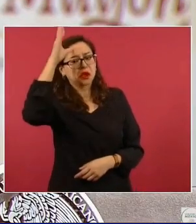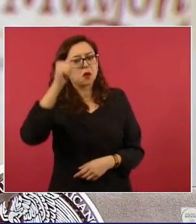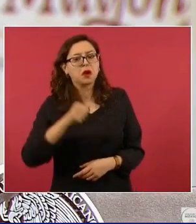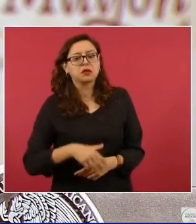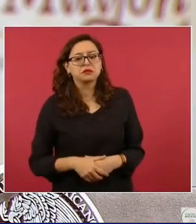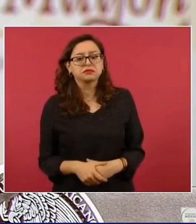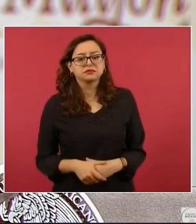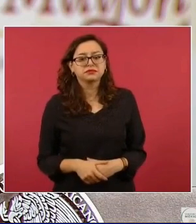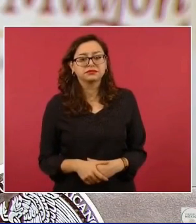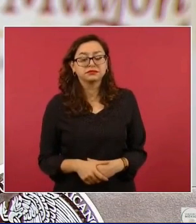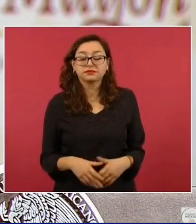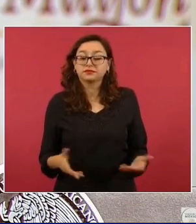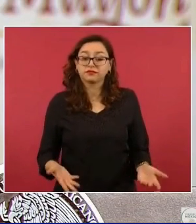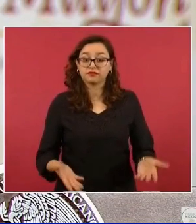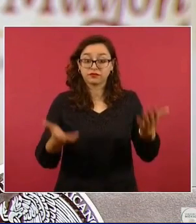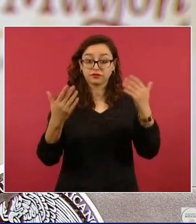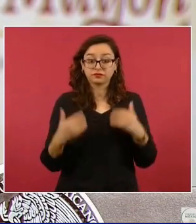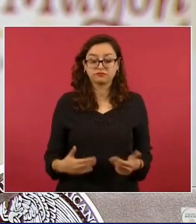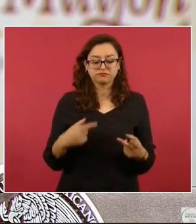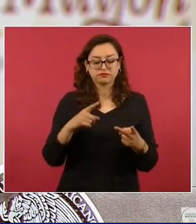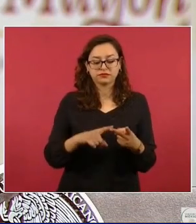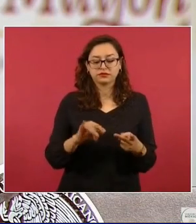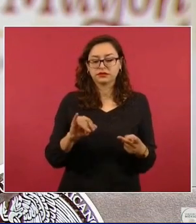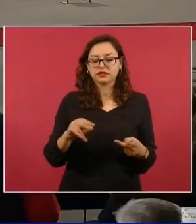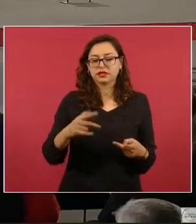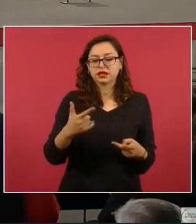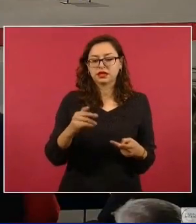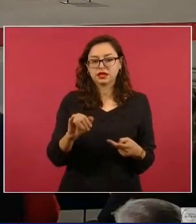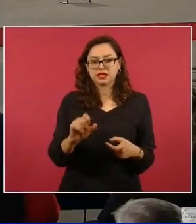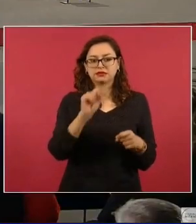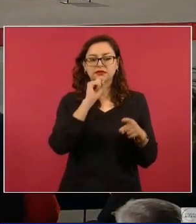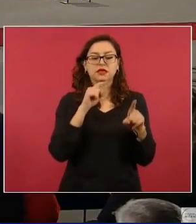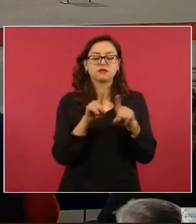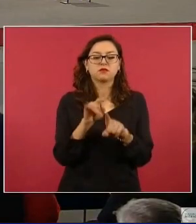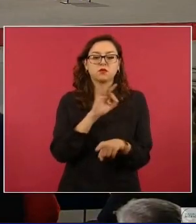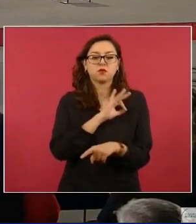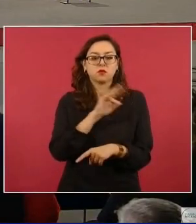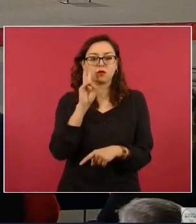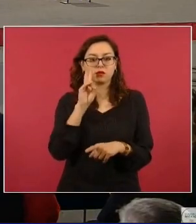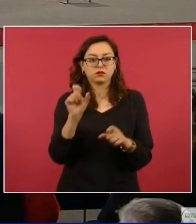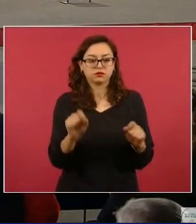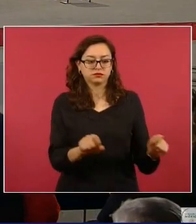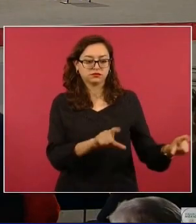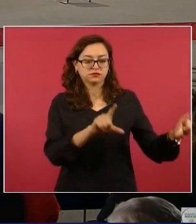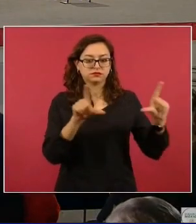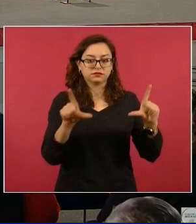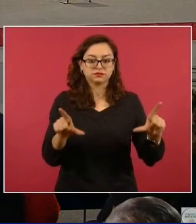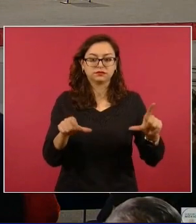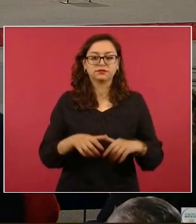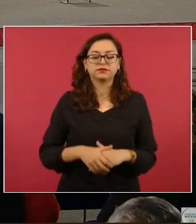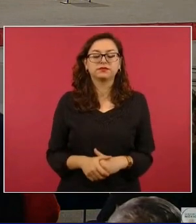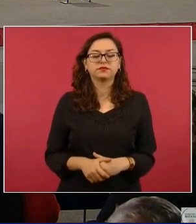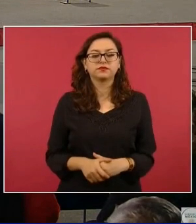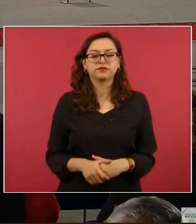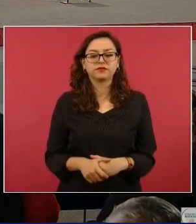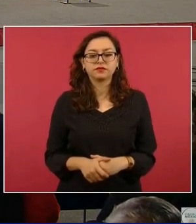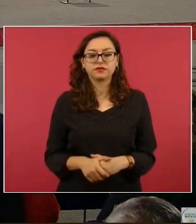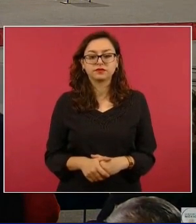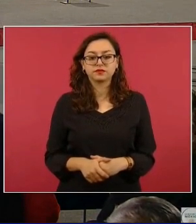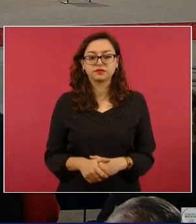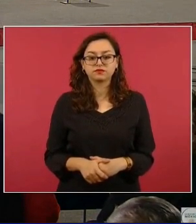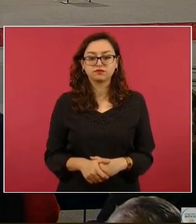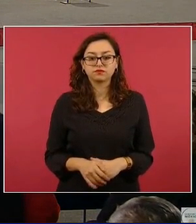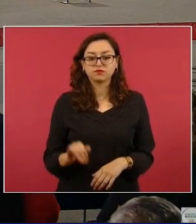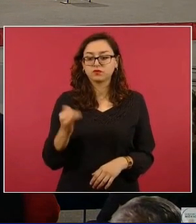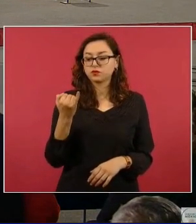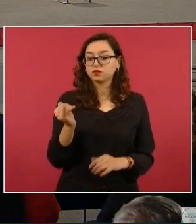Y la encuesta del Inegi, aquí la vemos también en pantalla, dice que en